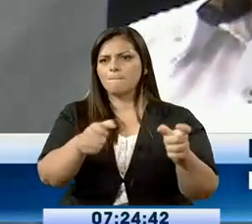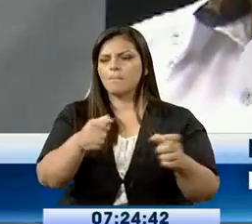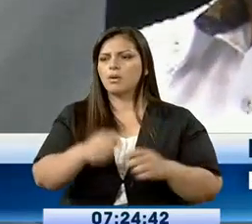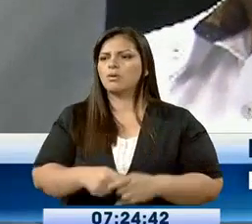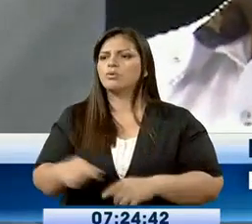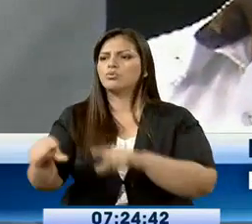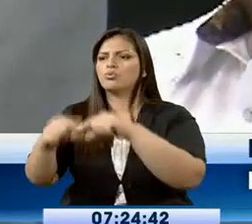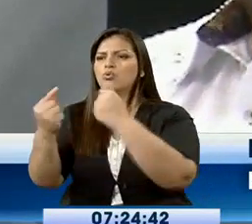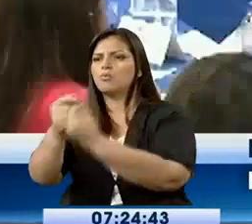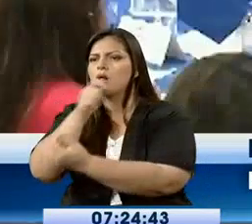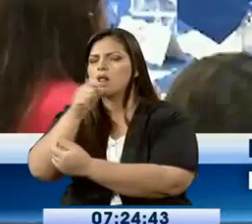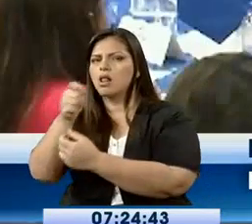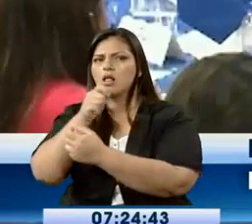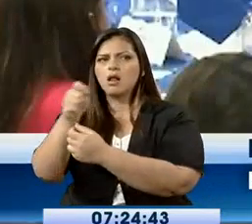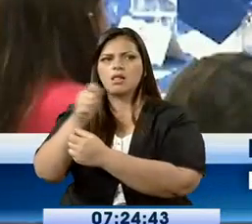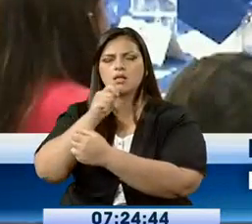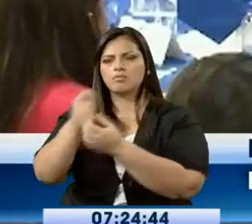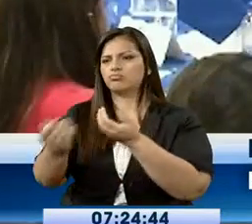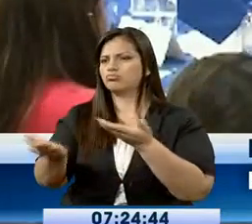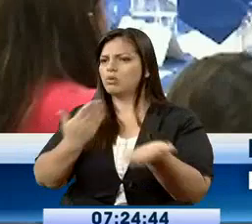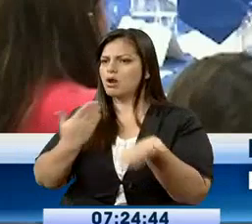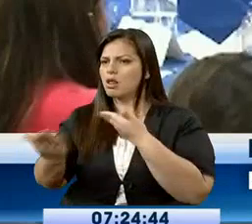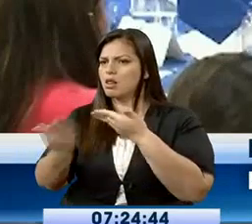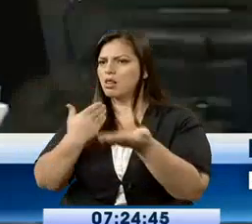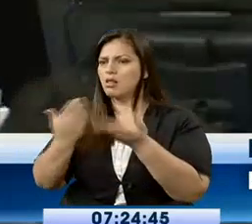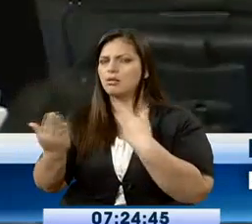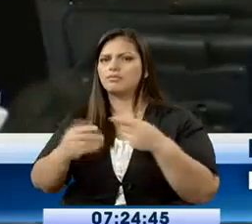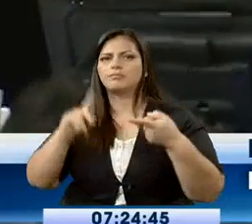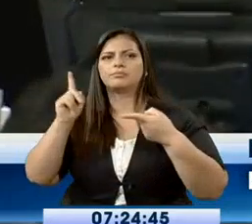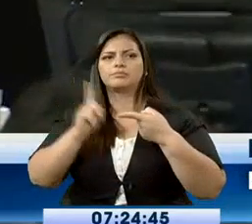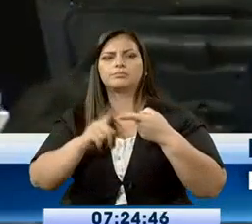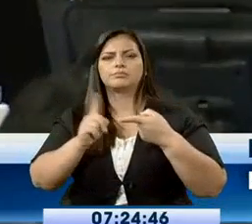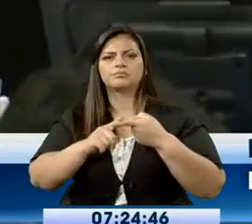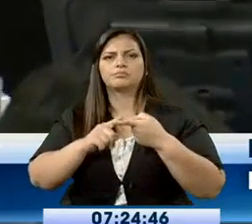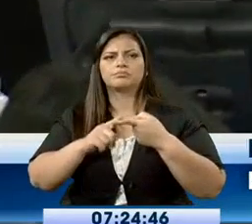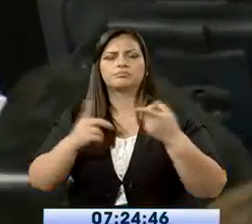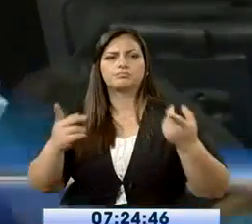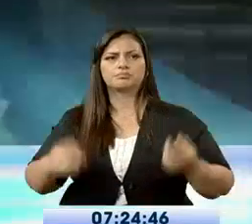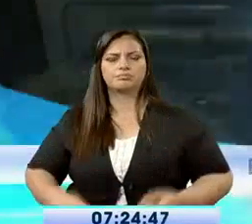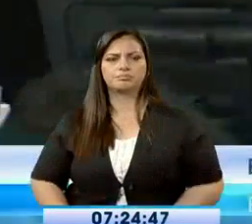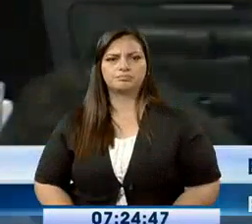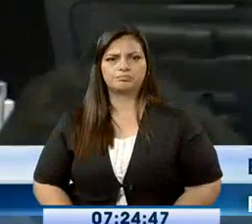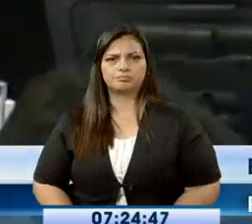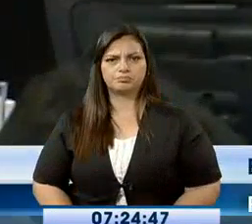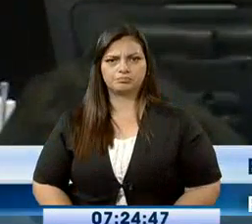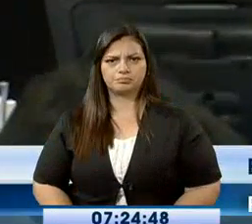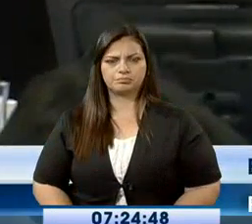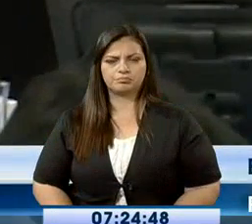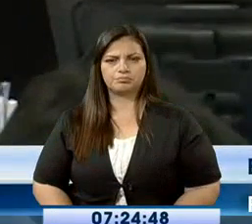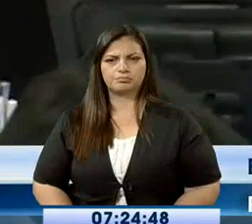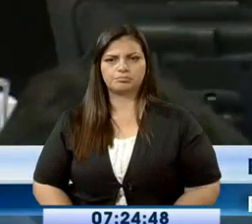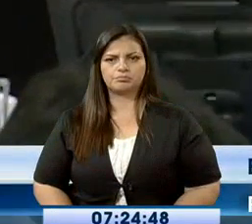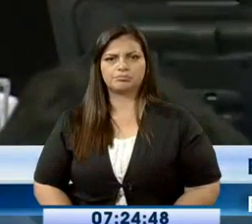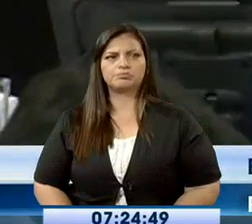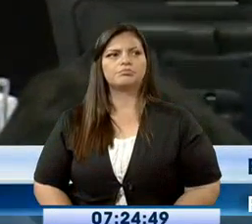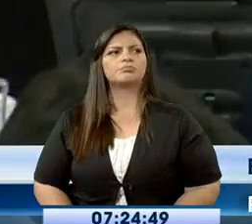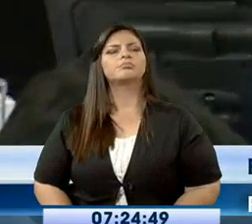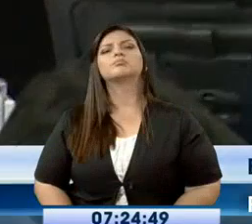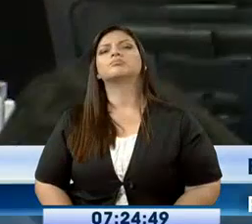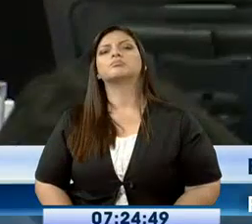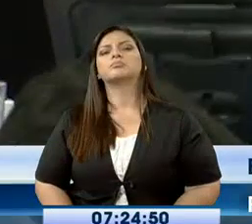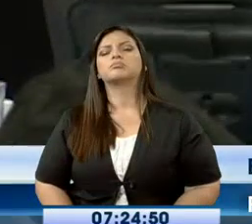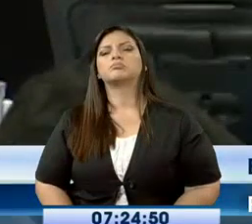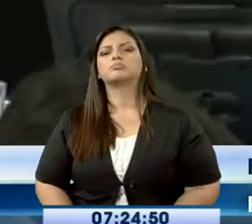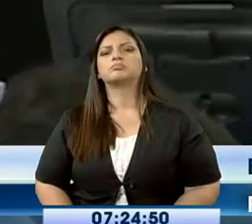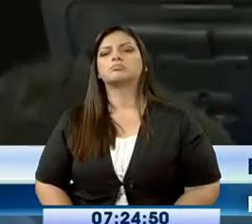la provincia de Manabí. Pases policiales. Creo que la carta de mi hermana era si puede y ni sé cuánto, está fuera del país, ya vendrá. Aquí